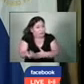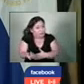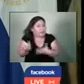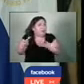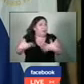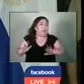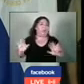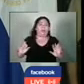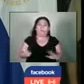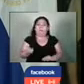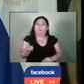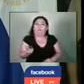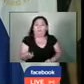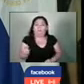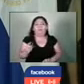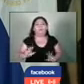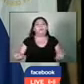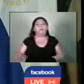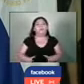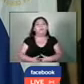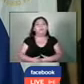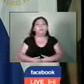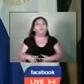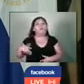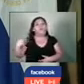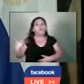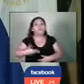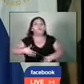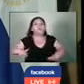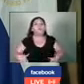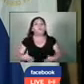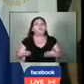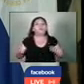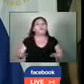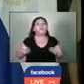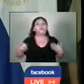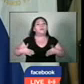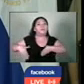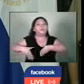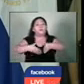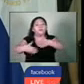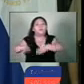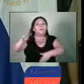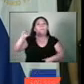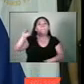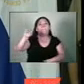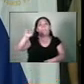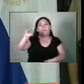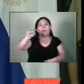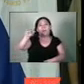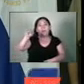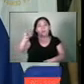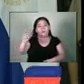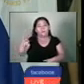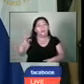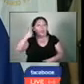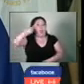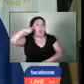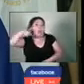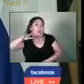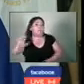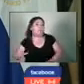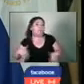prácticamente encima de nosotros, vamos a construir el diaducto Francisco Brasán. Solo para darles un ejemplo,